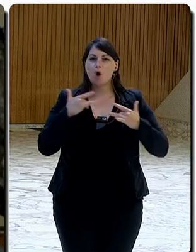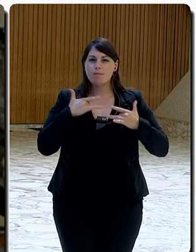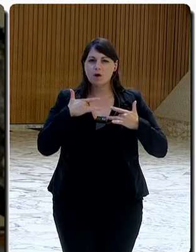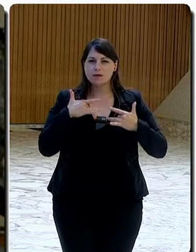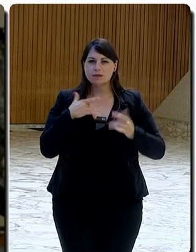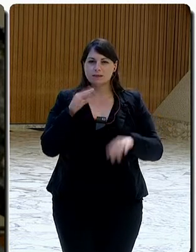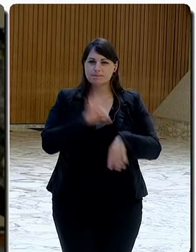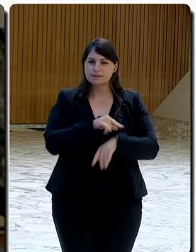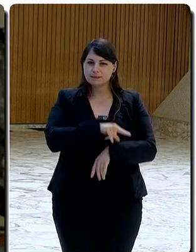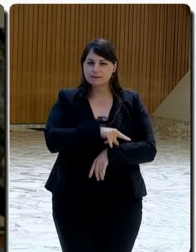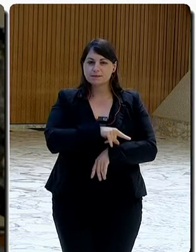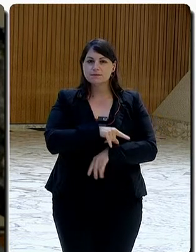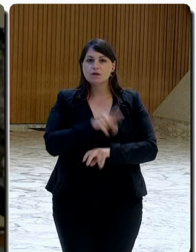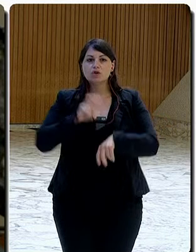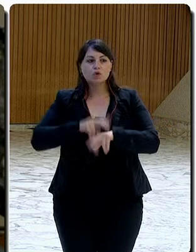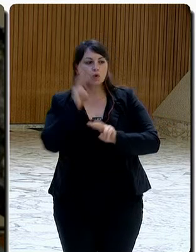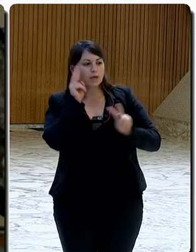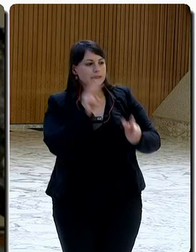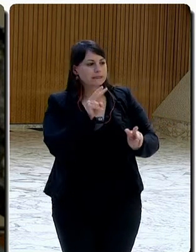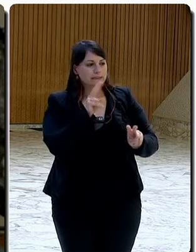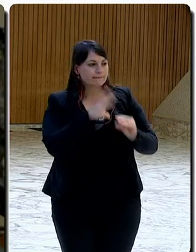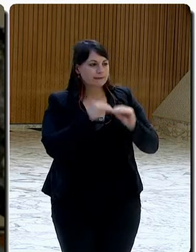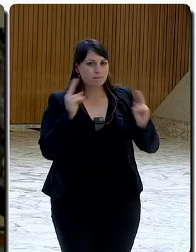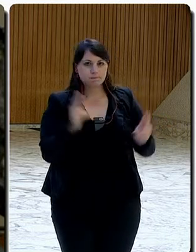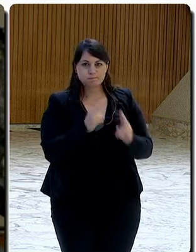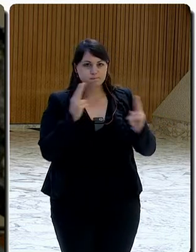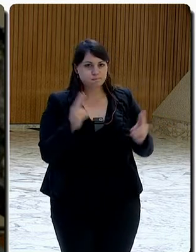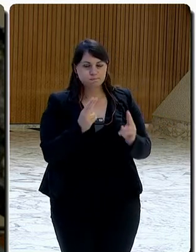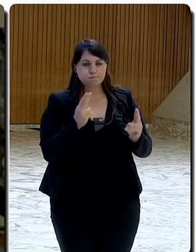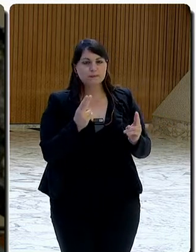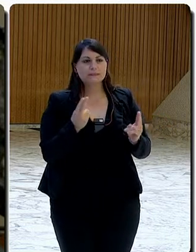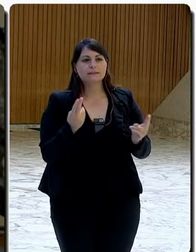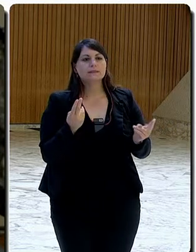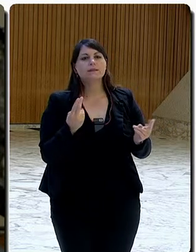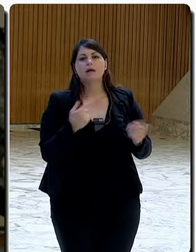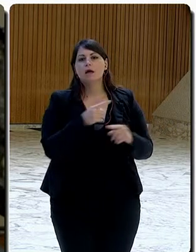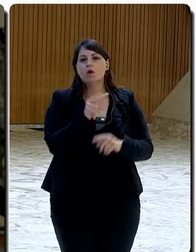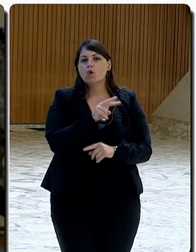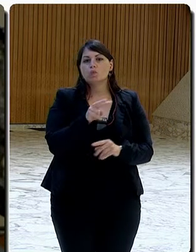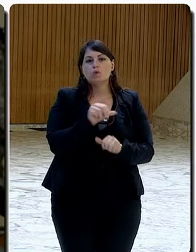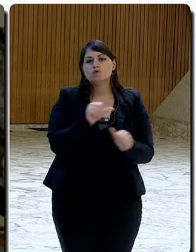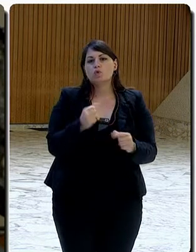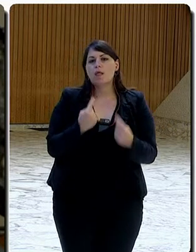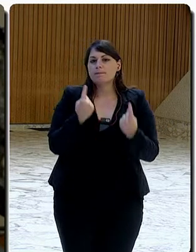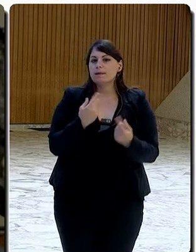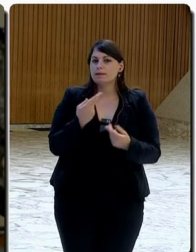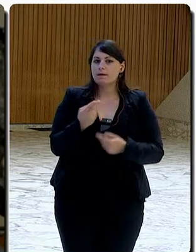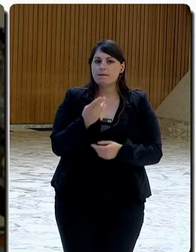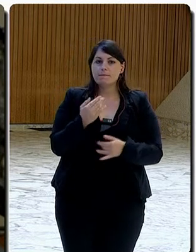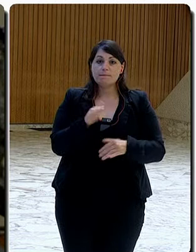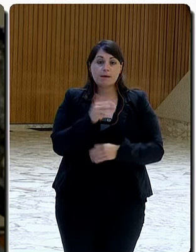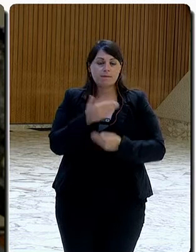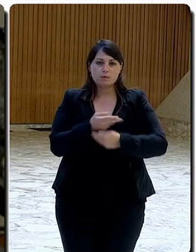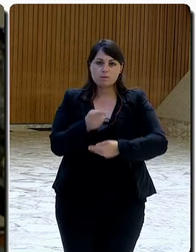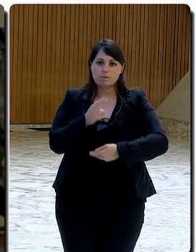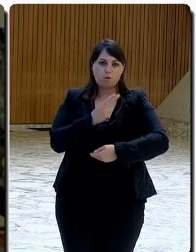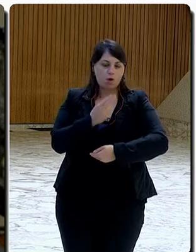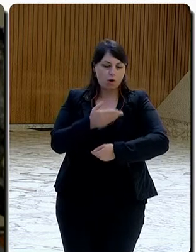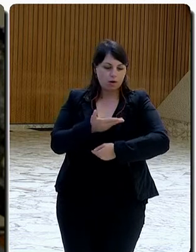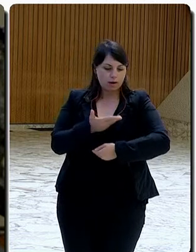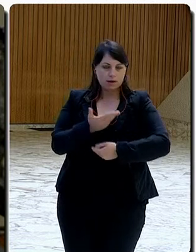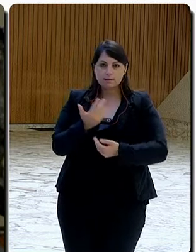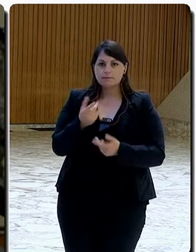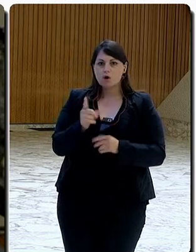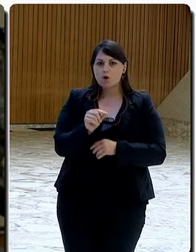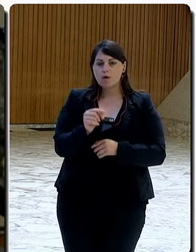salvarle, esperaban su muerte. La pareja estaba, como es natural, en estado de desesperación. El